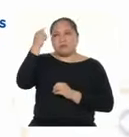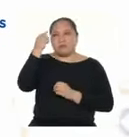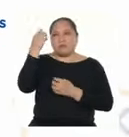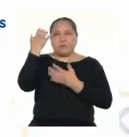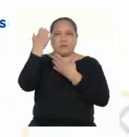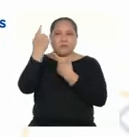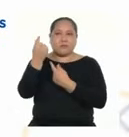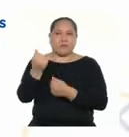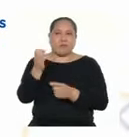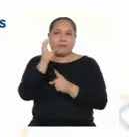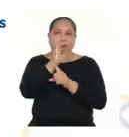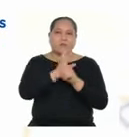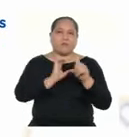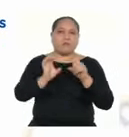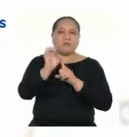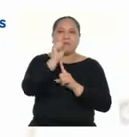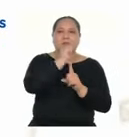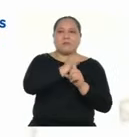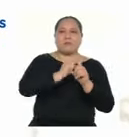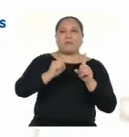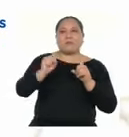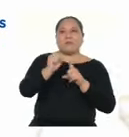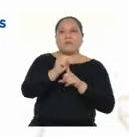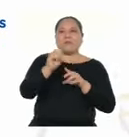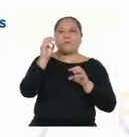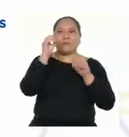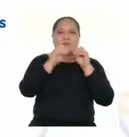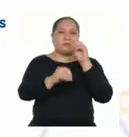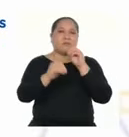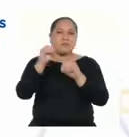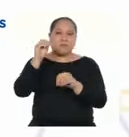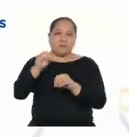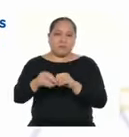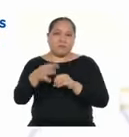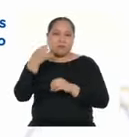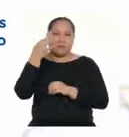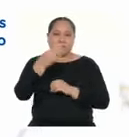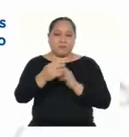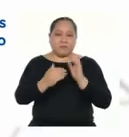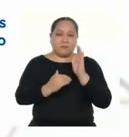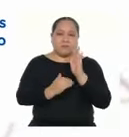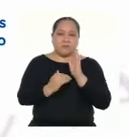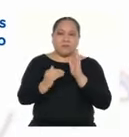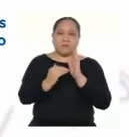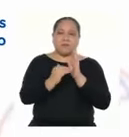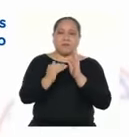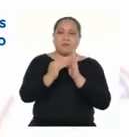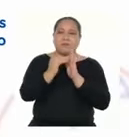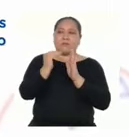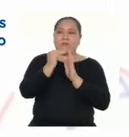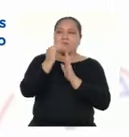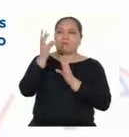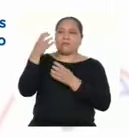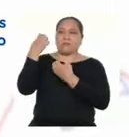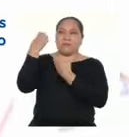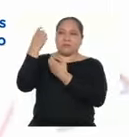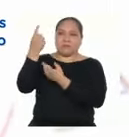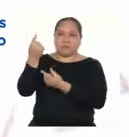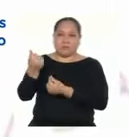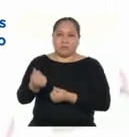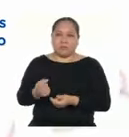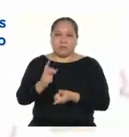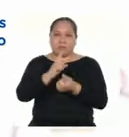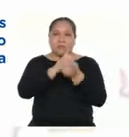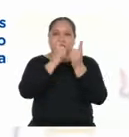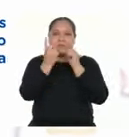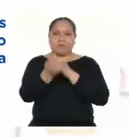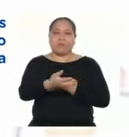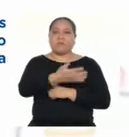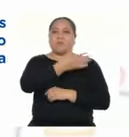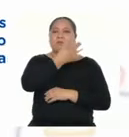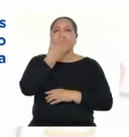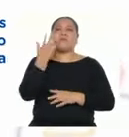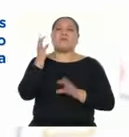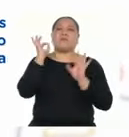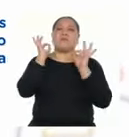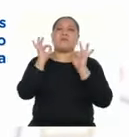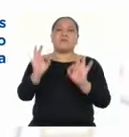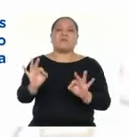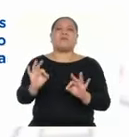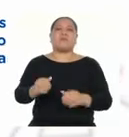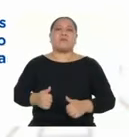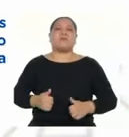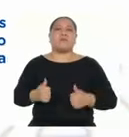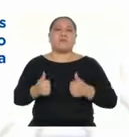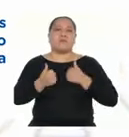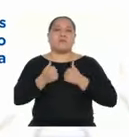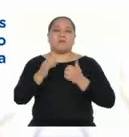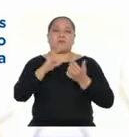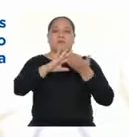económicas, culturales y sociales que hagan posible que el crecimiento económico se traduzca en mejor calidad de vida para